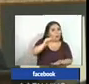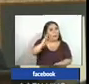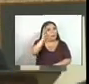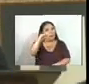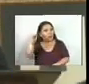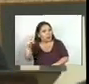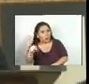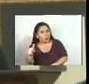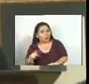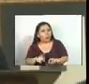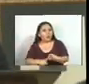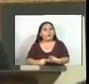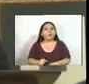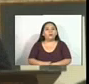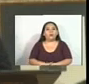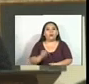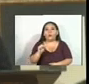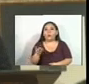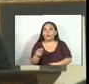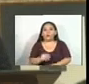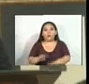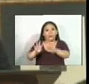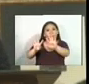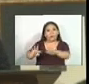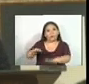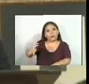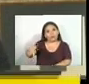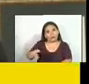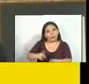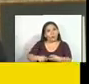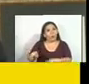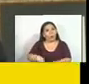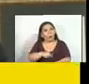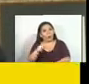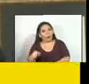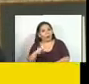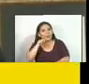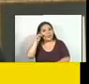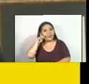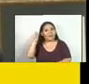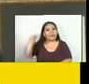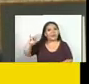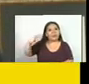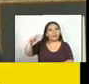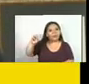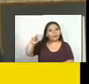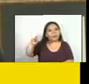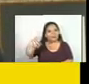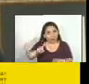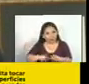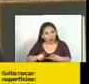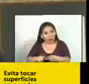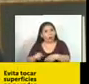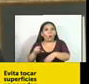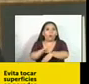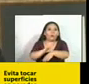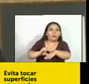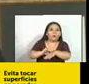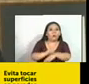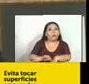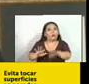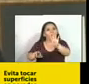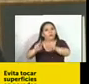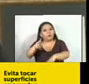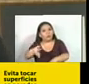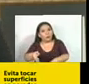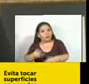como Ruanda es de 9 centavos. En Nigeria en el 13 centavos el Congo es de 12 centavos de Ubi